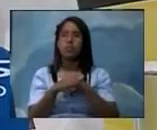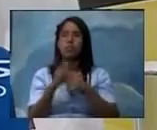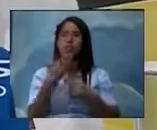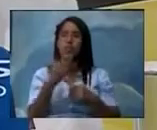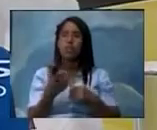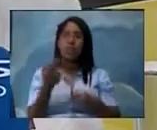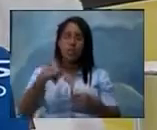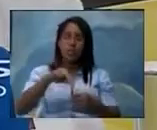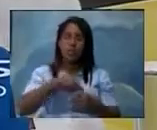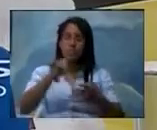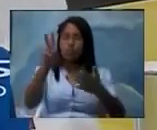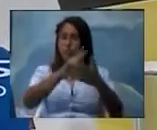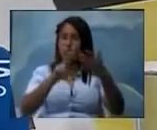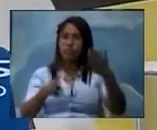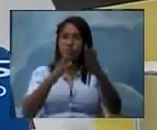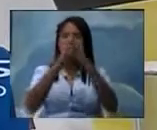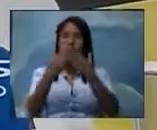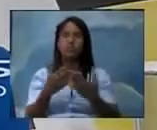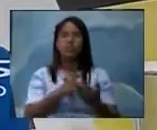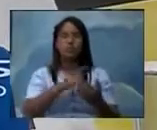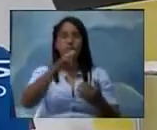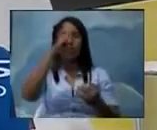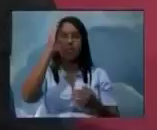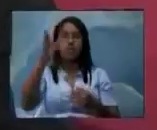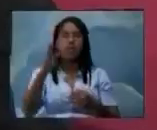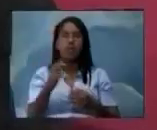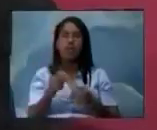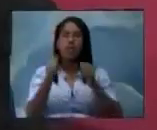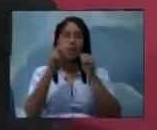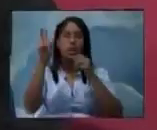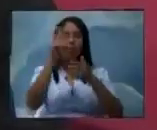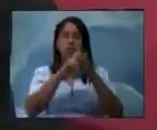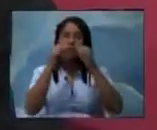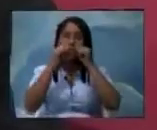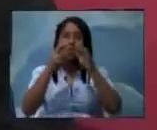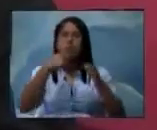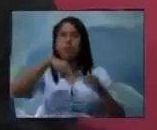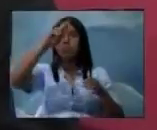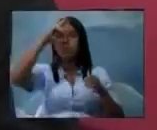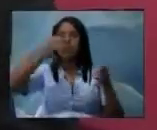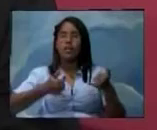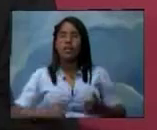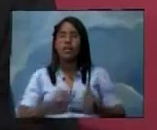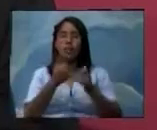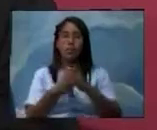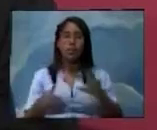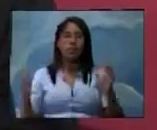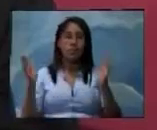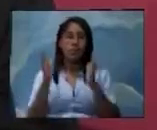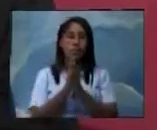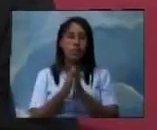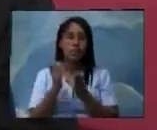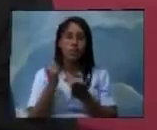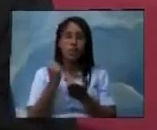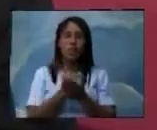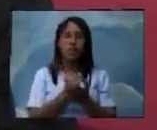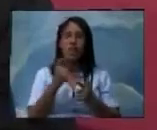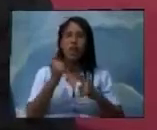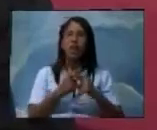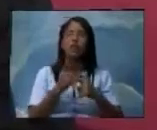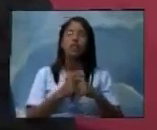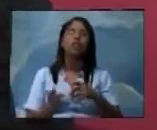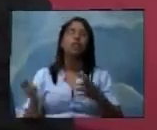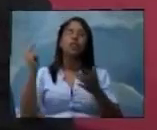Banks que nos dé lectura a la palabra de Dios. Amén. Y leemos con la bendición del Padre, del Hijo y del Espíritu Santo. Amén. Entonces